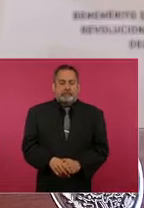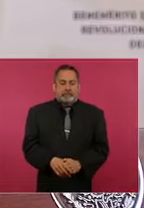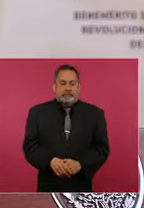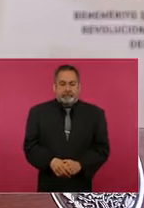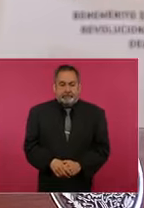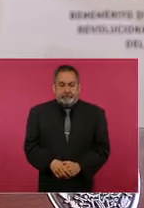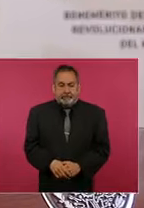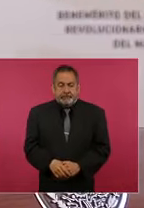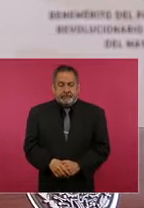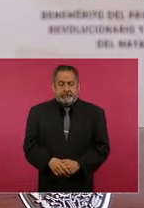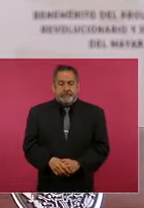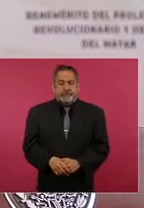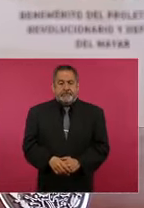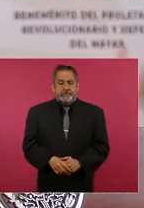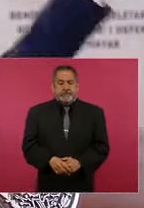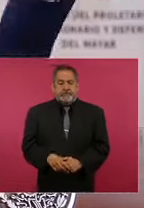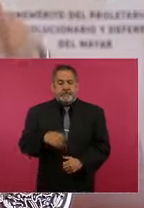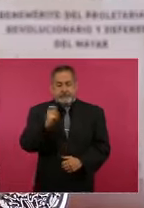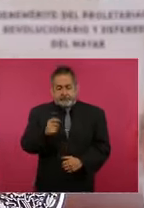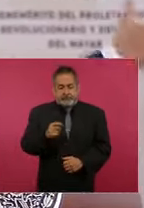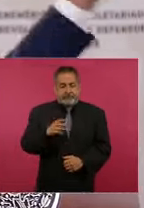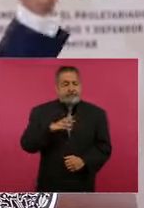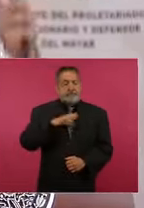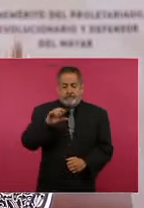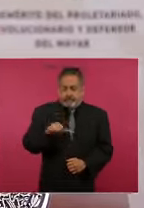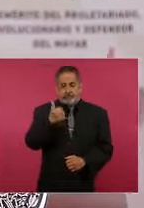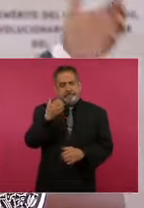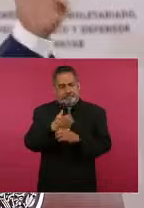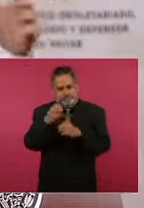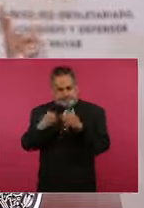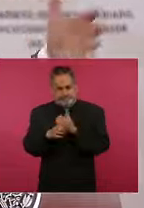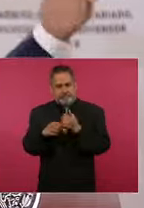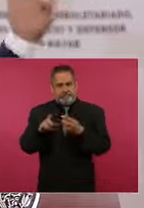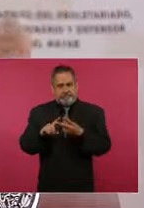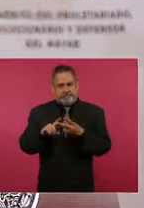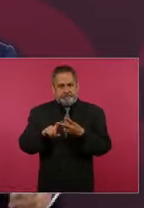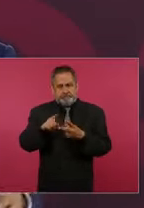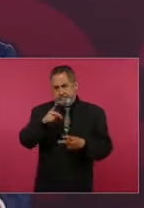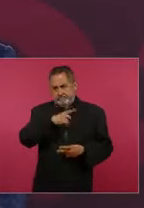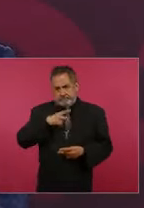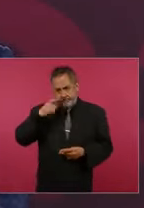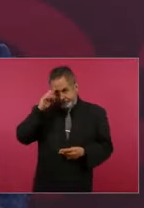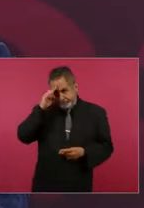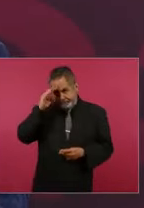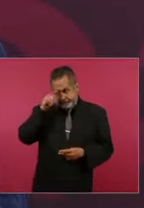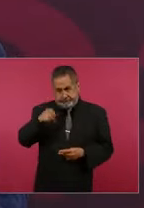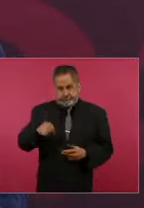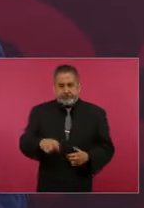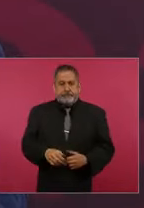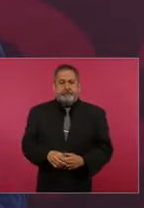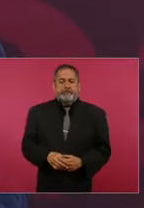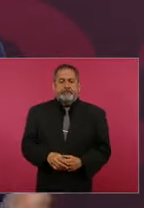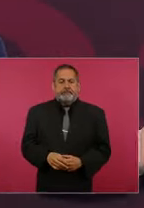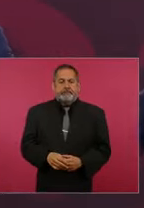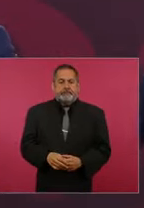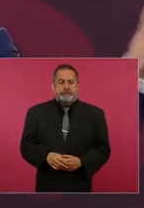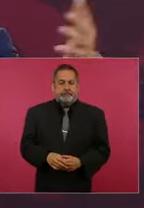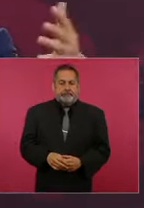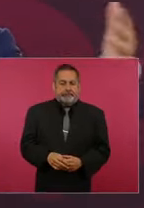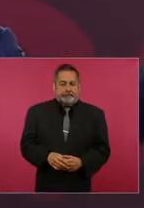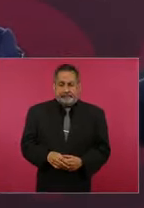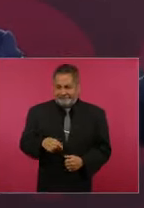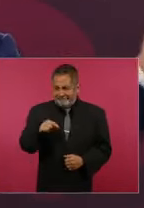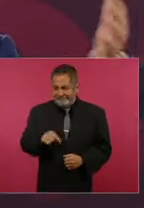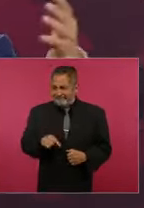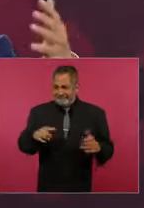Entonces, pero hay otro elemento a considerar. Además de que aquí